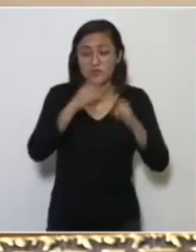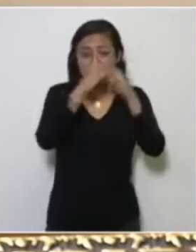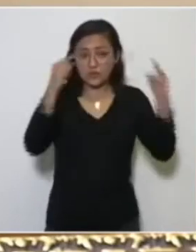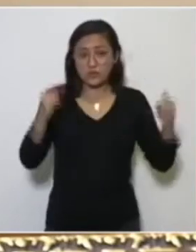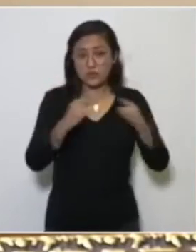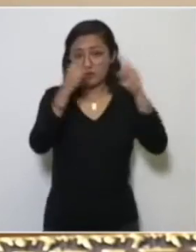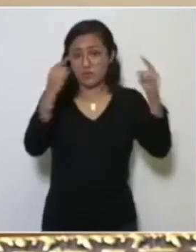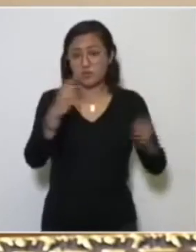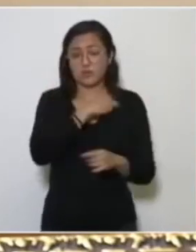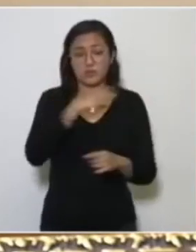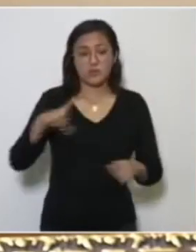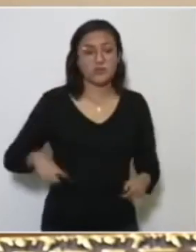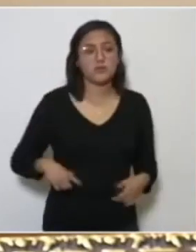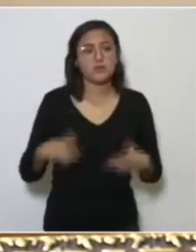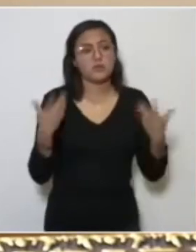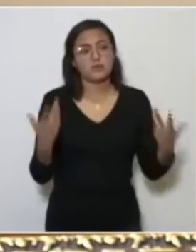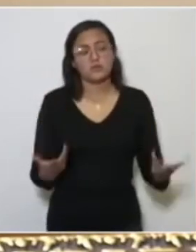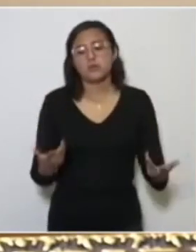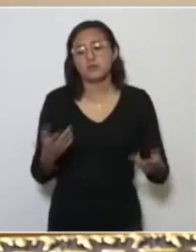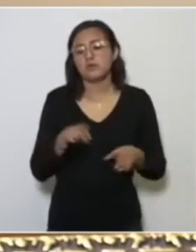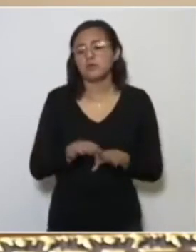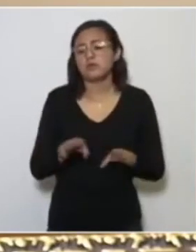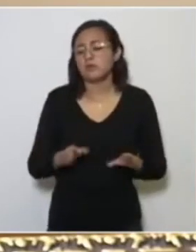mercados municipales y